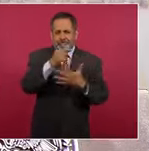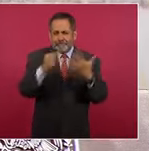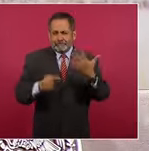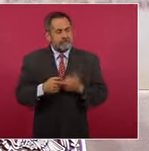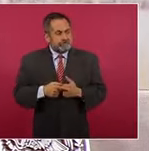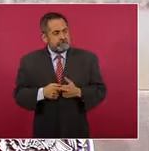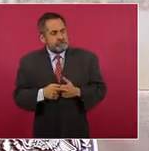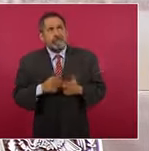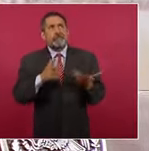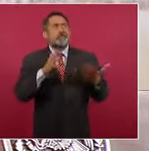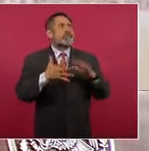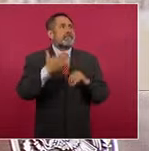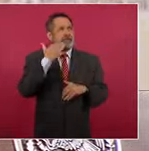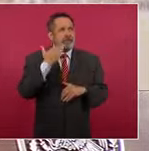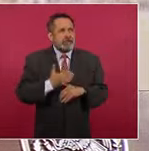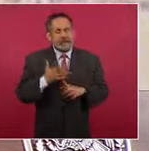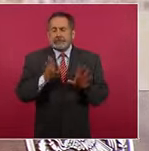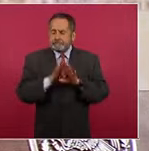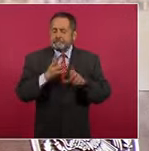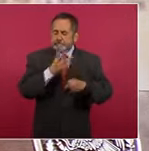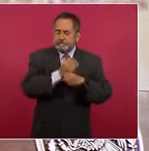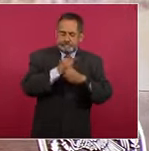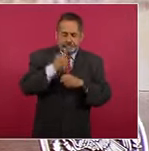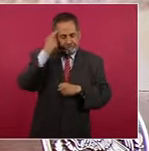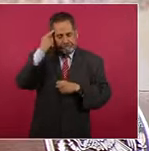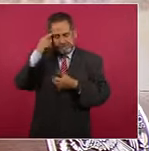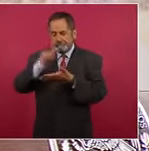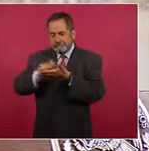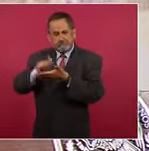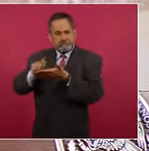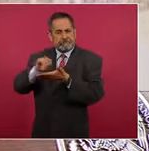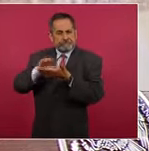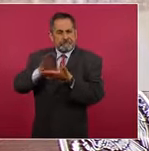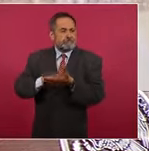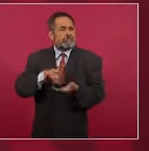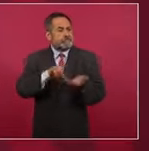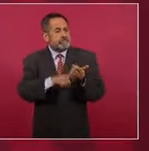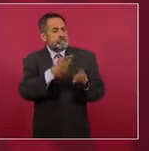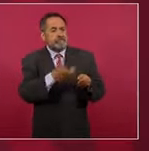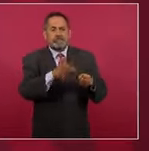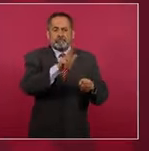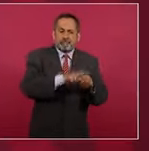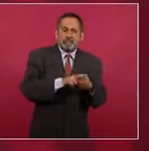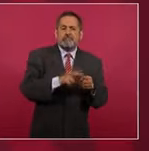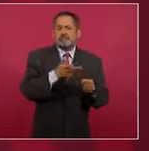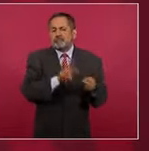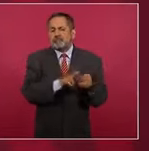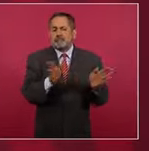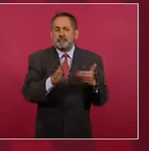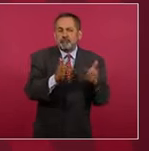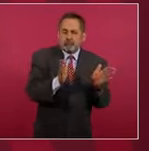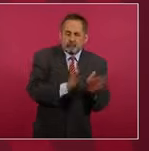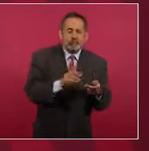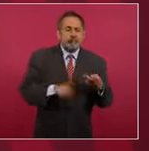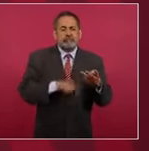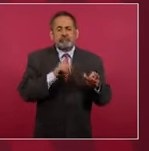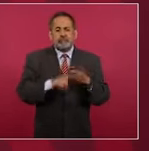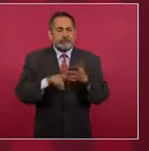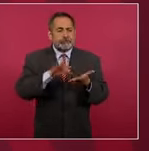las instalaciones de los centros de salud, de los hospitales, cómo está el abasto